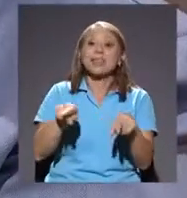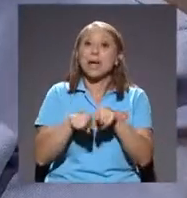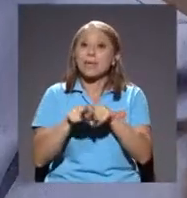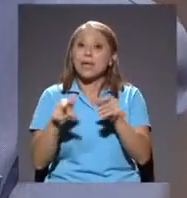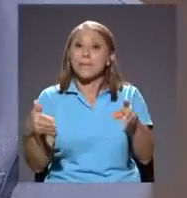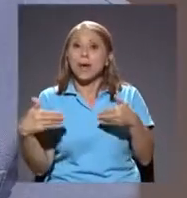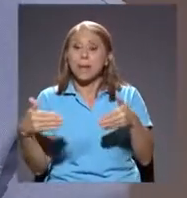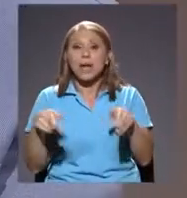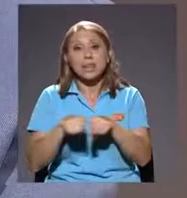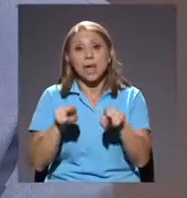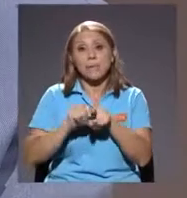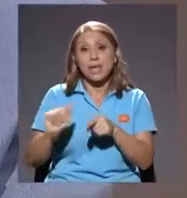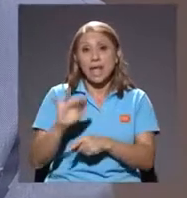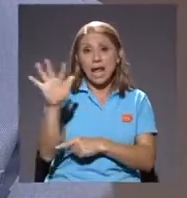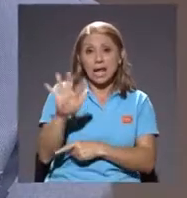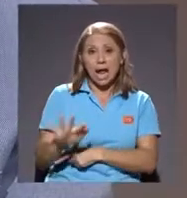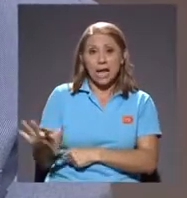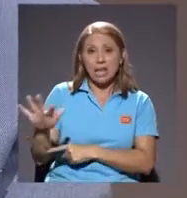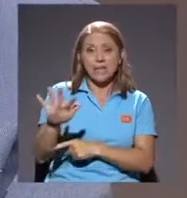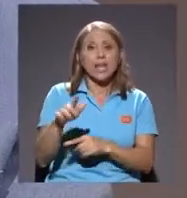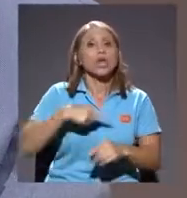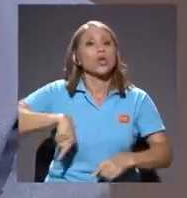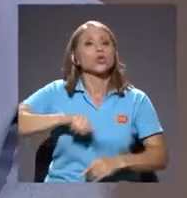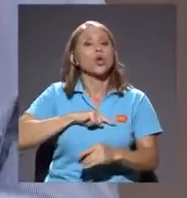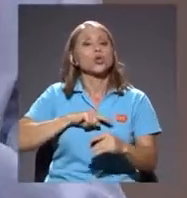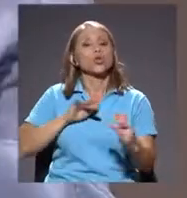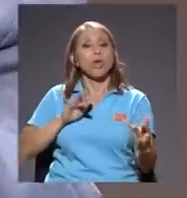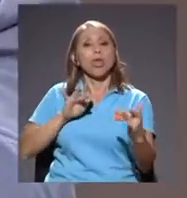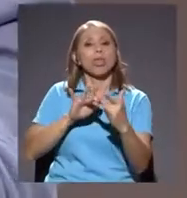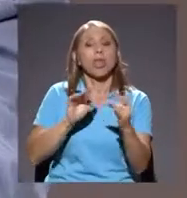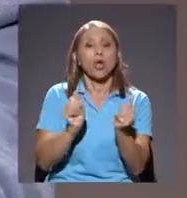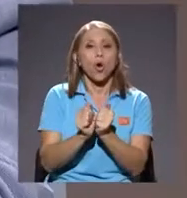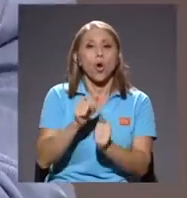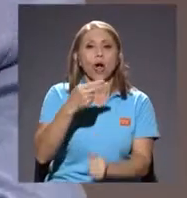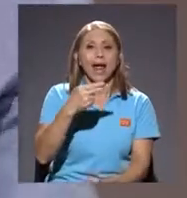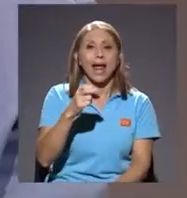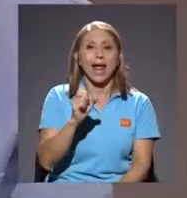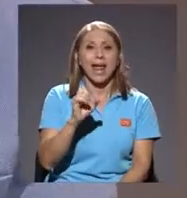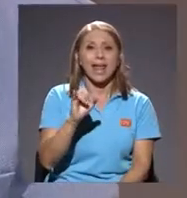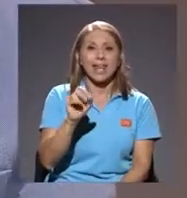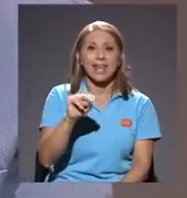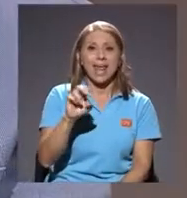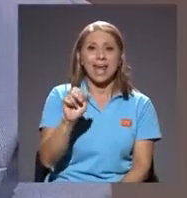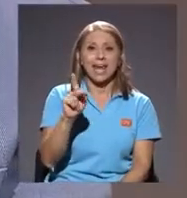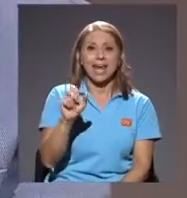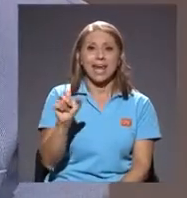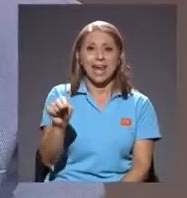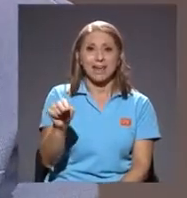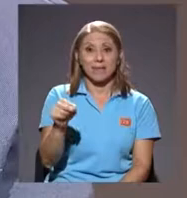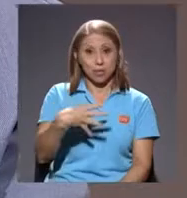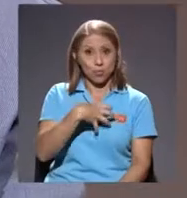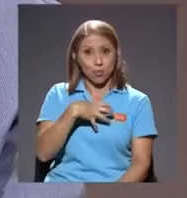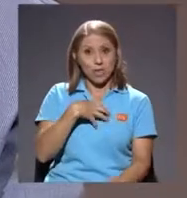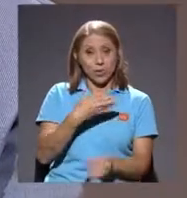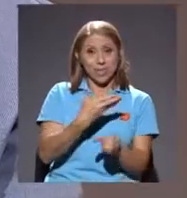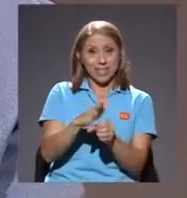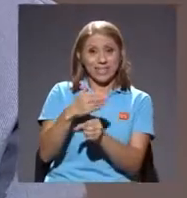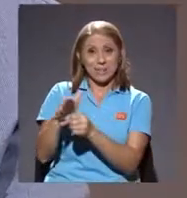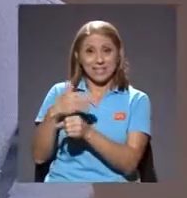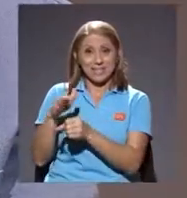también tenemos negociación con heineken que el dueño de cervecerías en el caribe y también exportamos